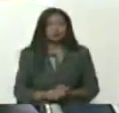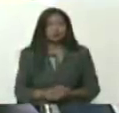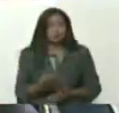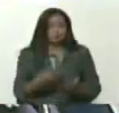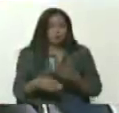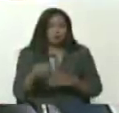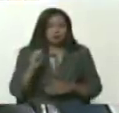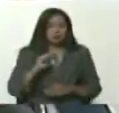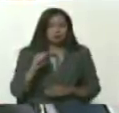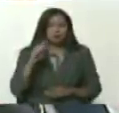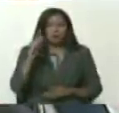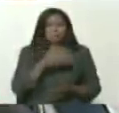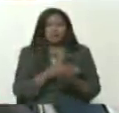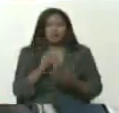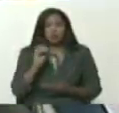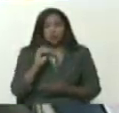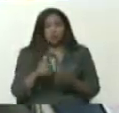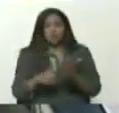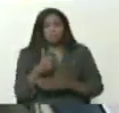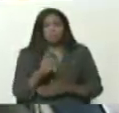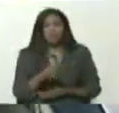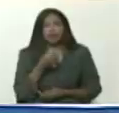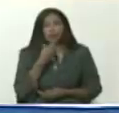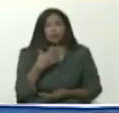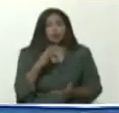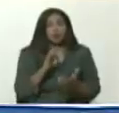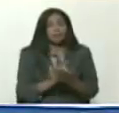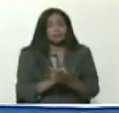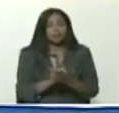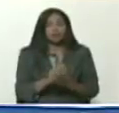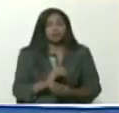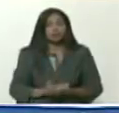Vamos, pues, por 1 millón o más. Bueno, compañeros,